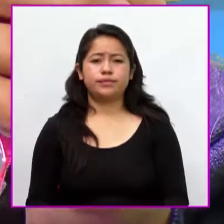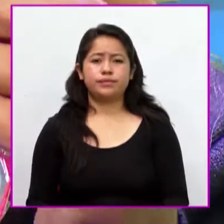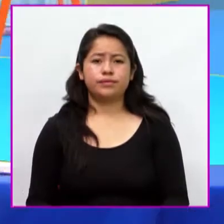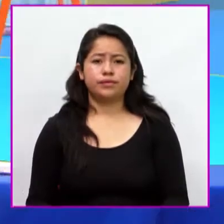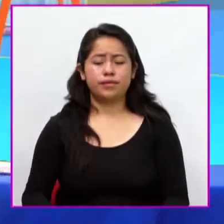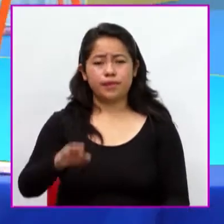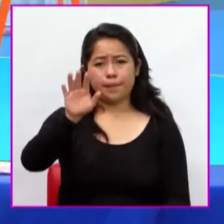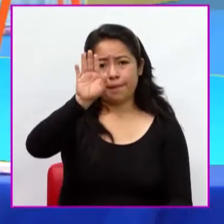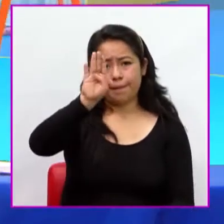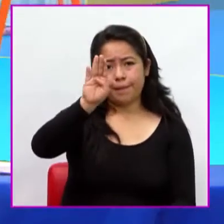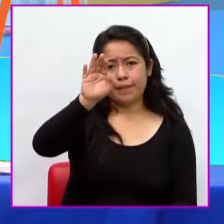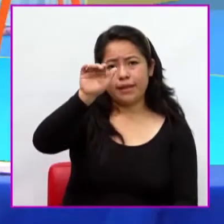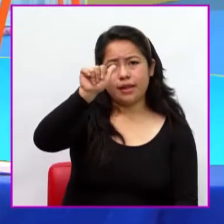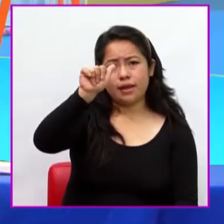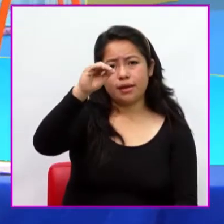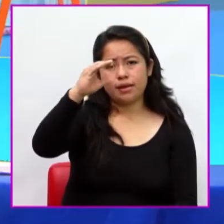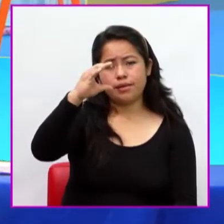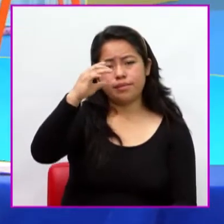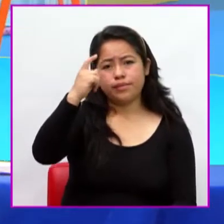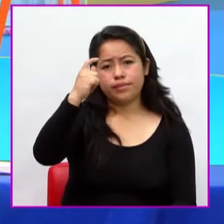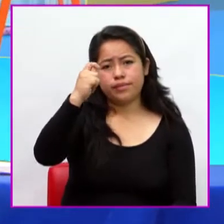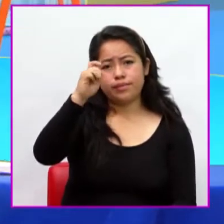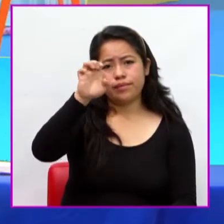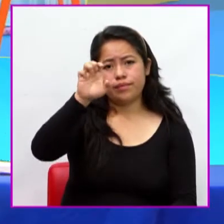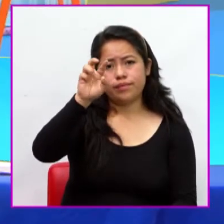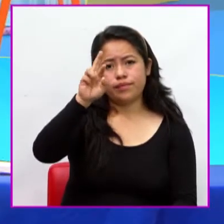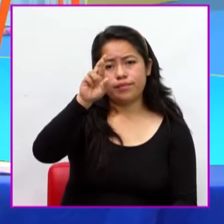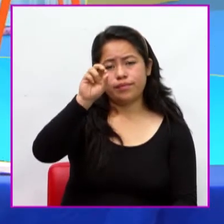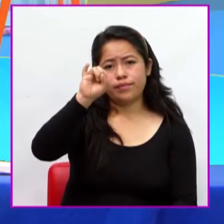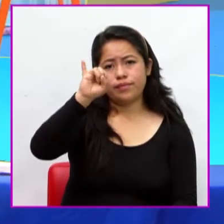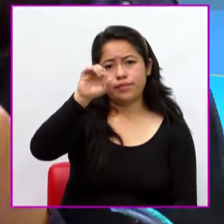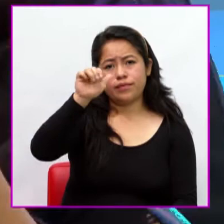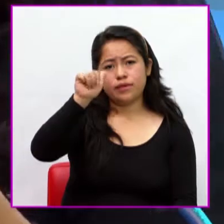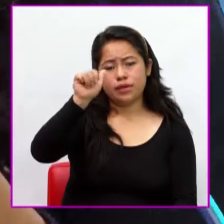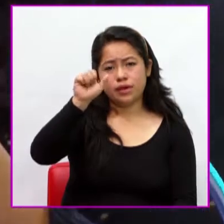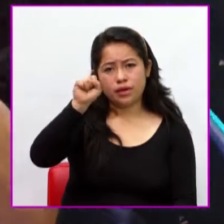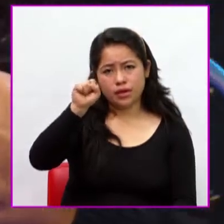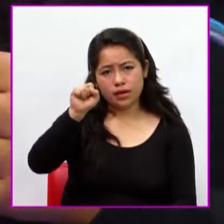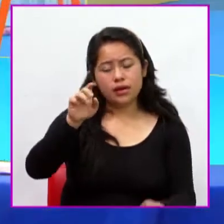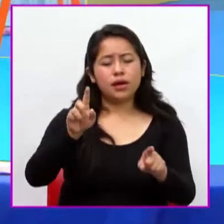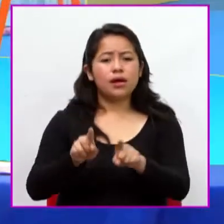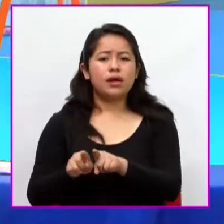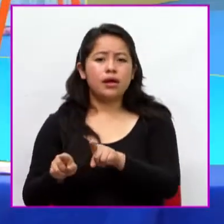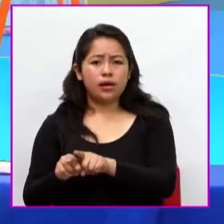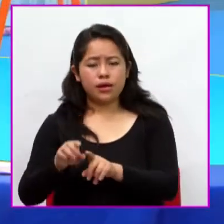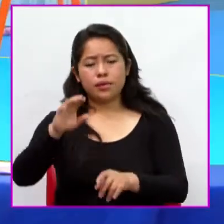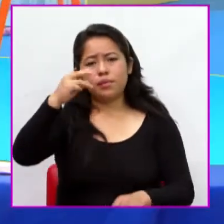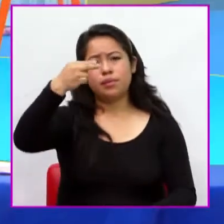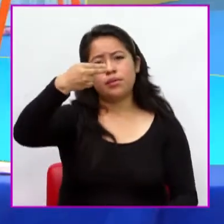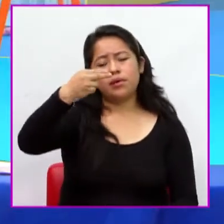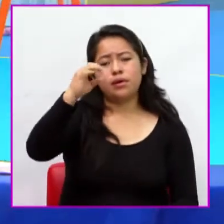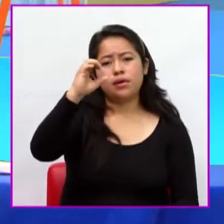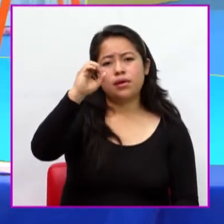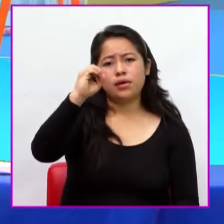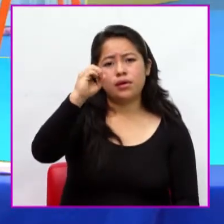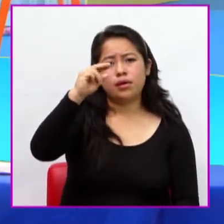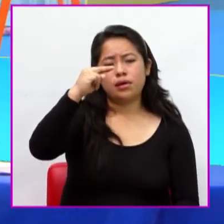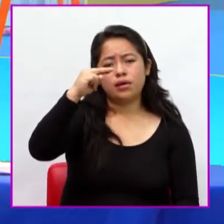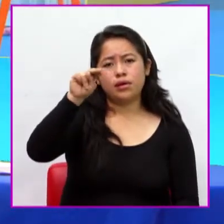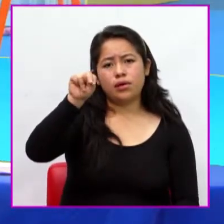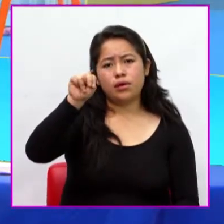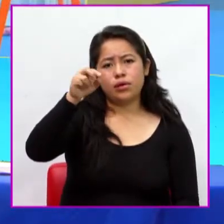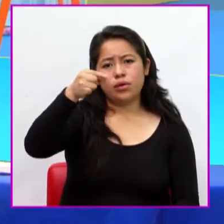y bacterias. También pueden causarlos los hongos. Los trastornos